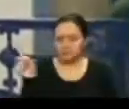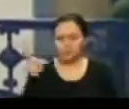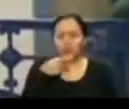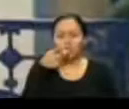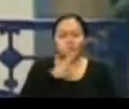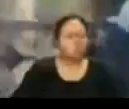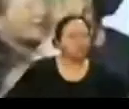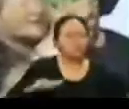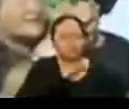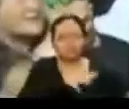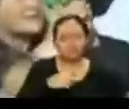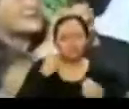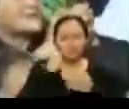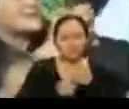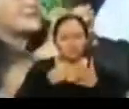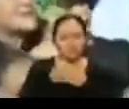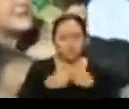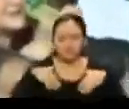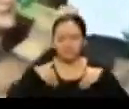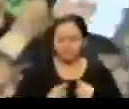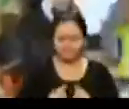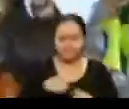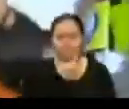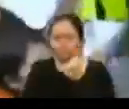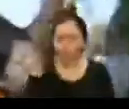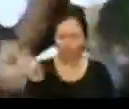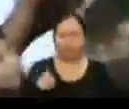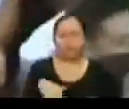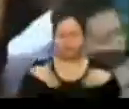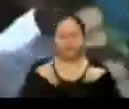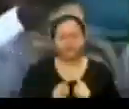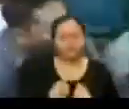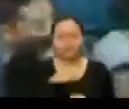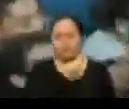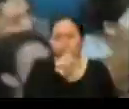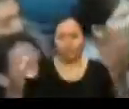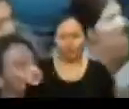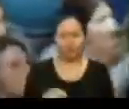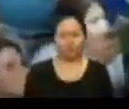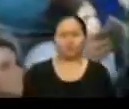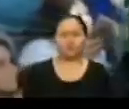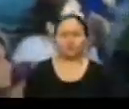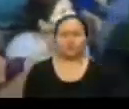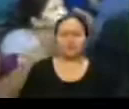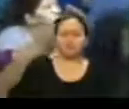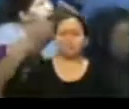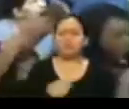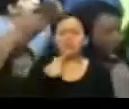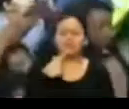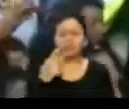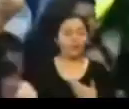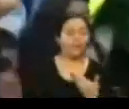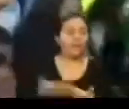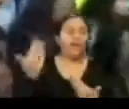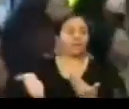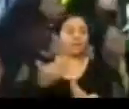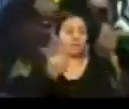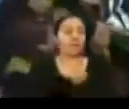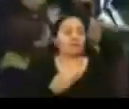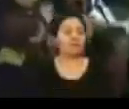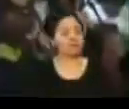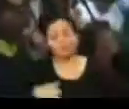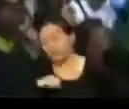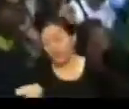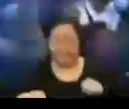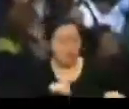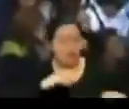pueblo, en la lucha del pueblo, nadie les dijo que iba a ser fácil. Hay una